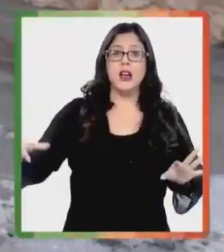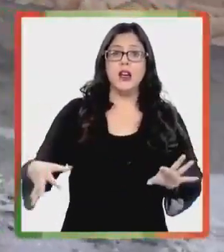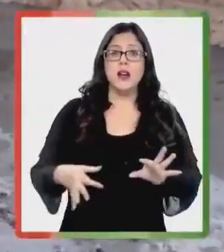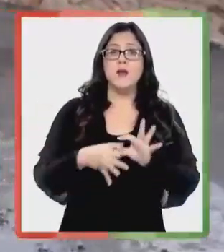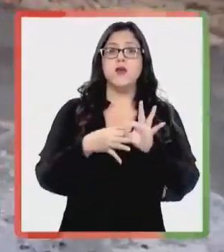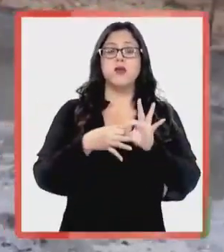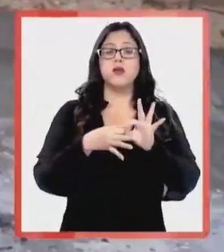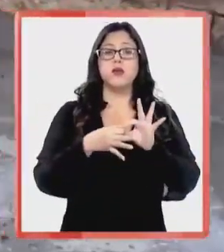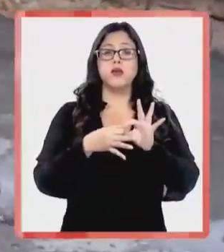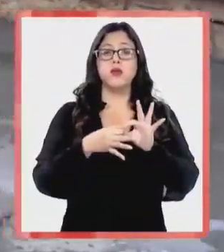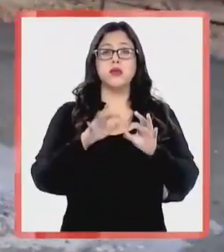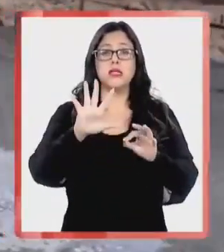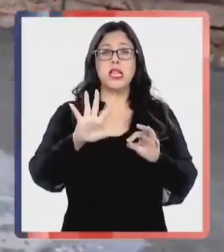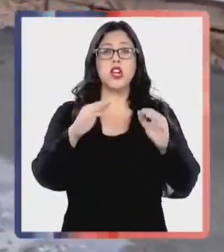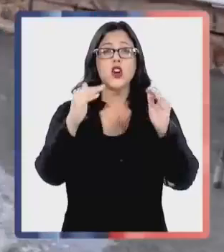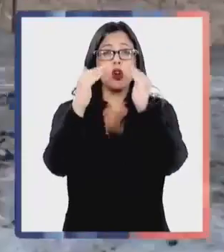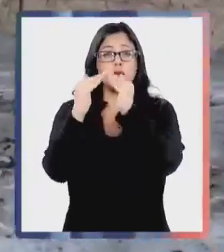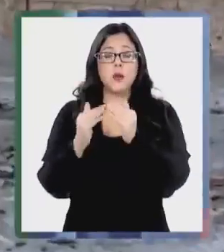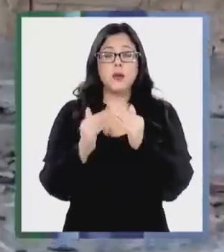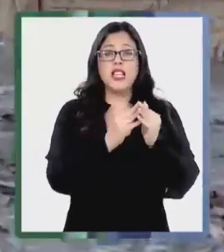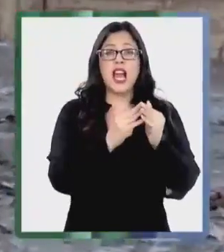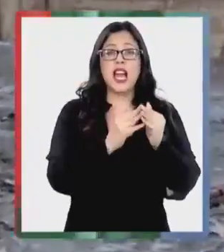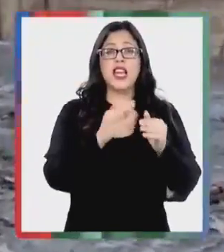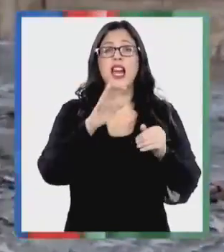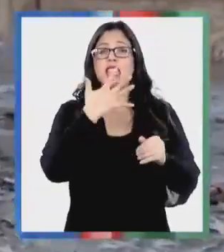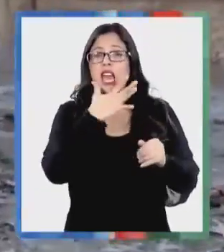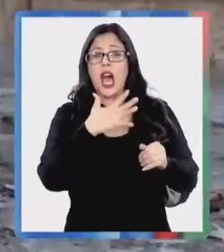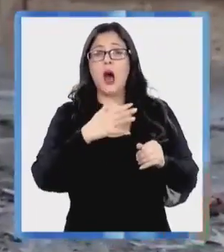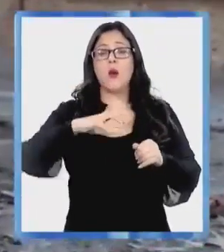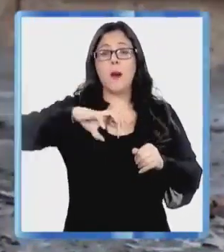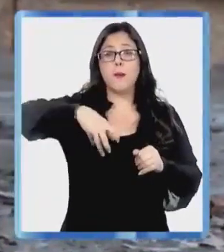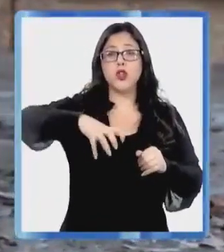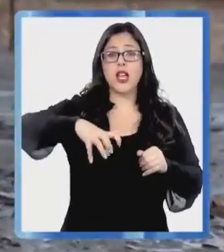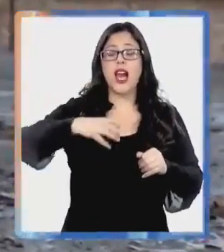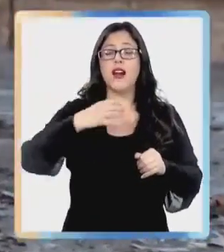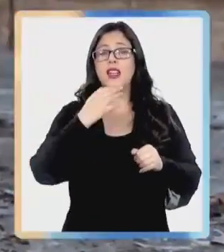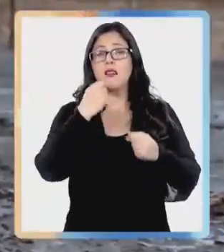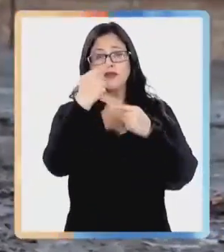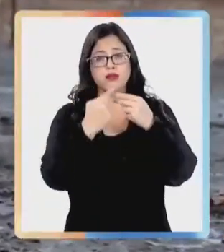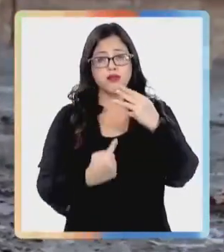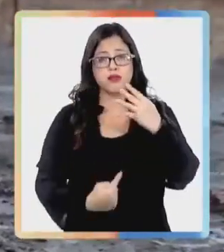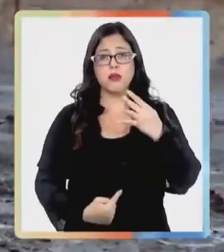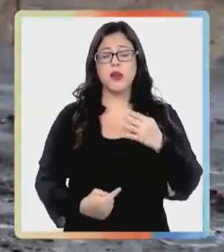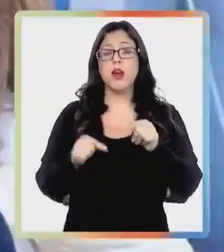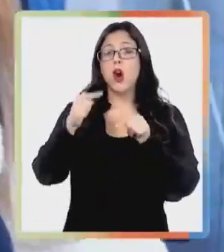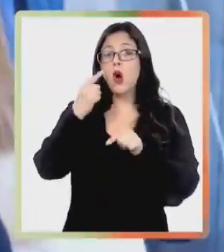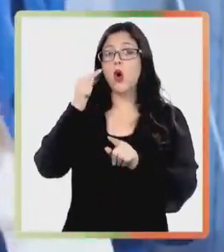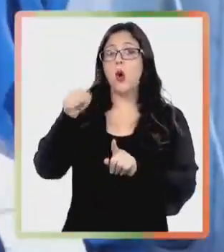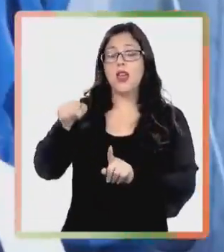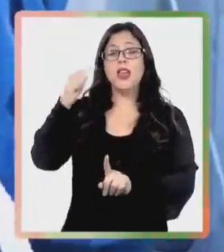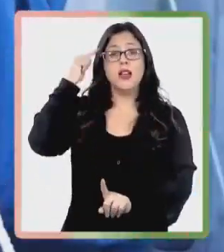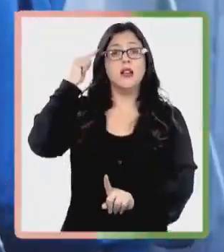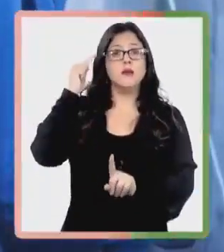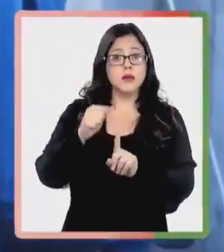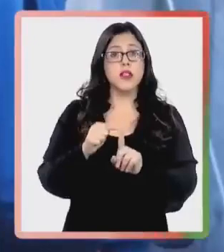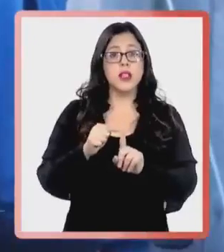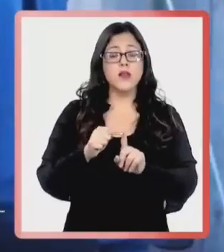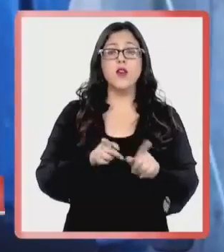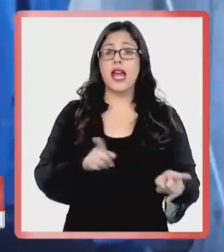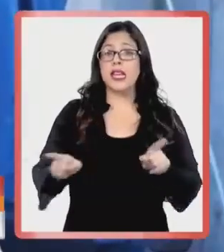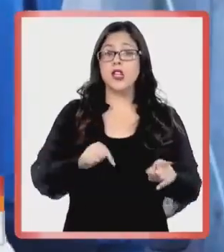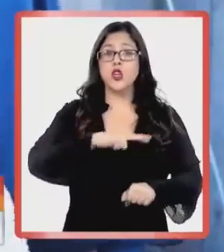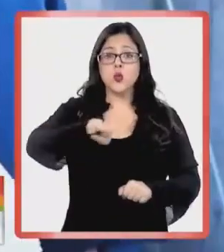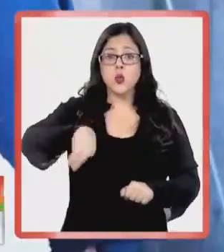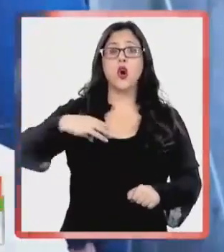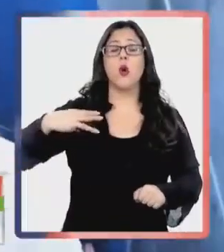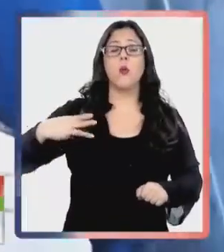domiciliarias, 5 arranques de agua potable, 3 empalmes de electricidad y 4 de combustible. Prioritario dentro de nuestra